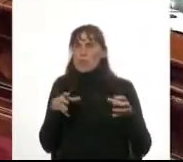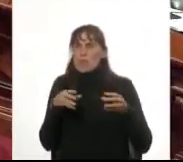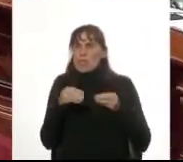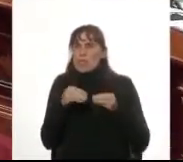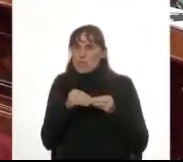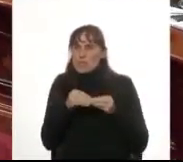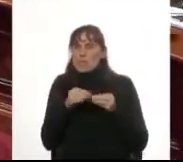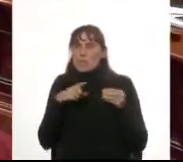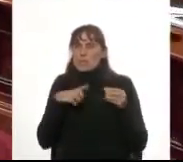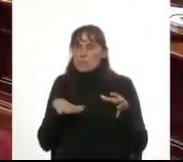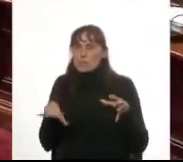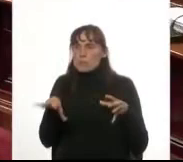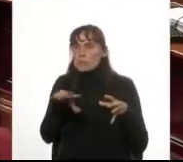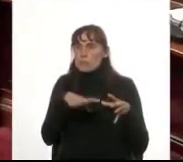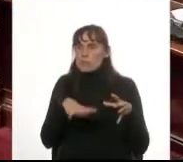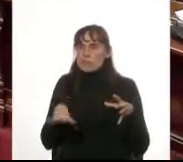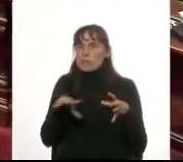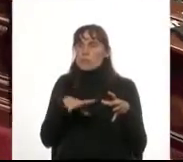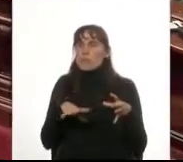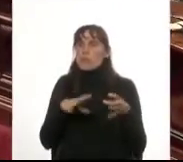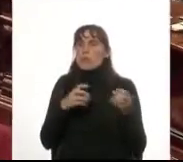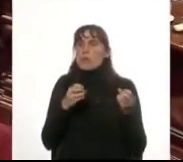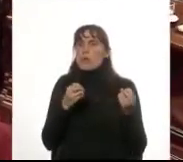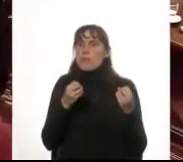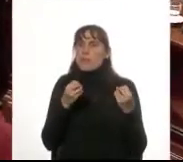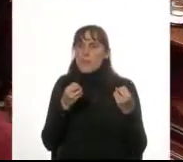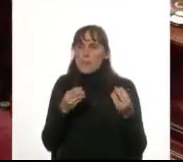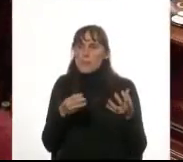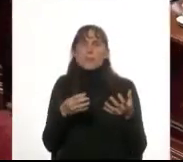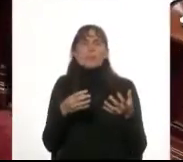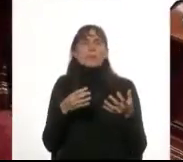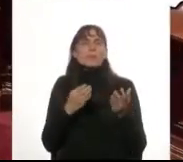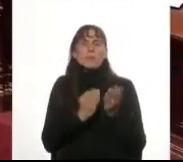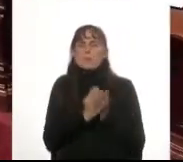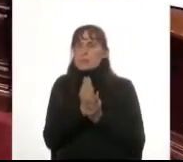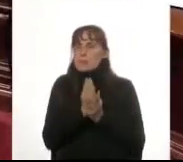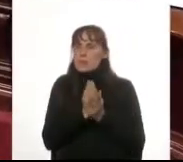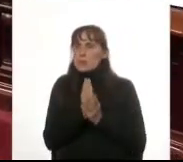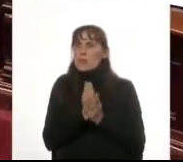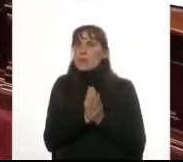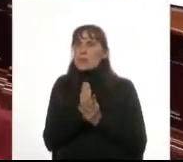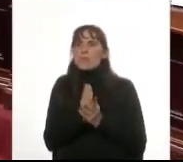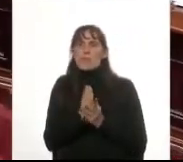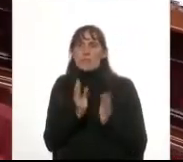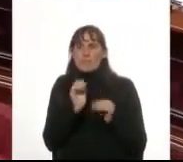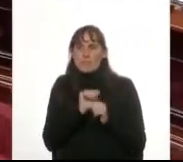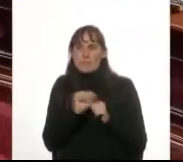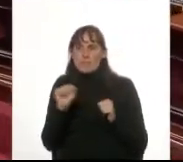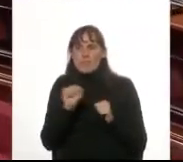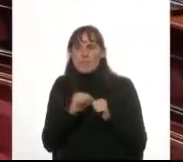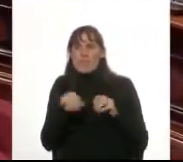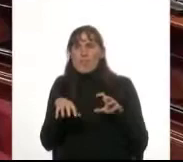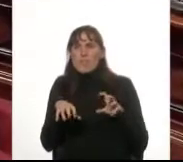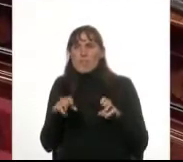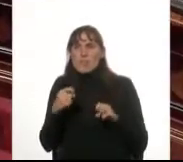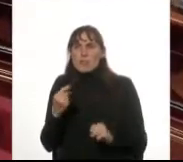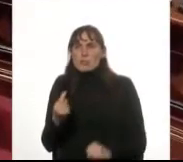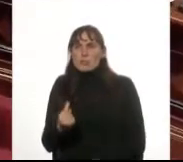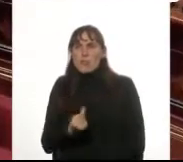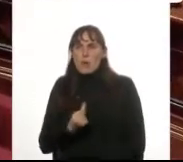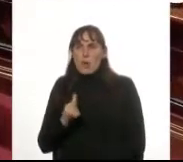y por tal, por ser gregario, antropoide gregario, no podemos vivir en soledad, necesitamos